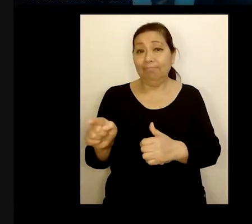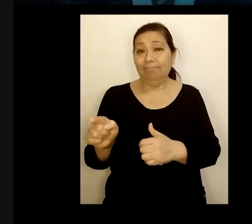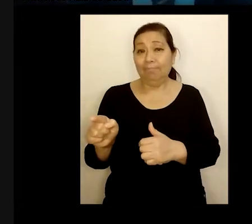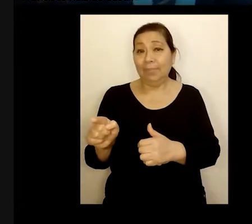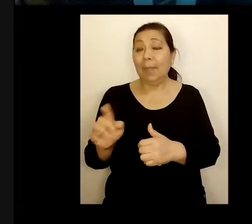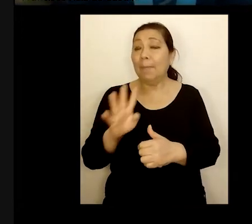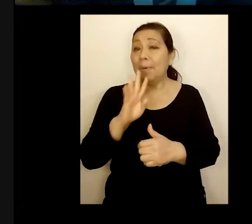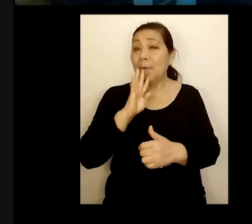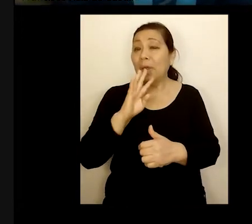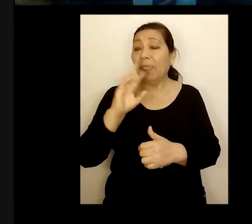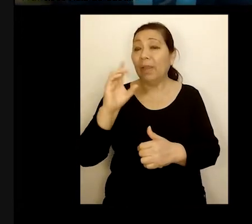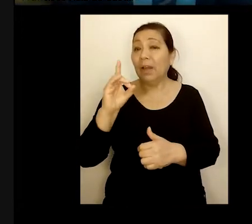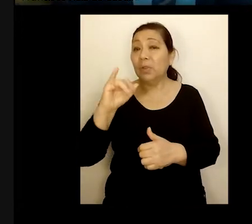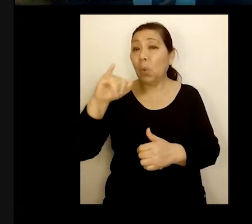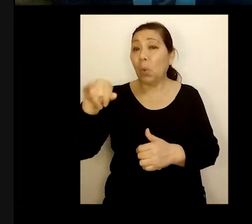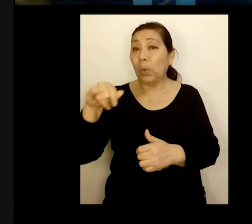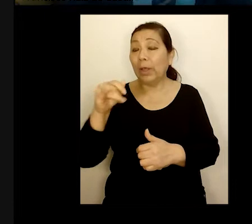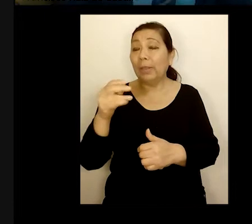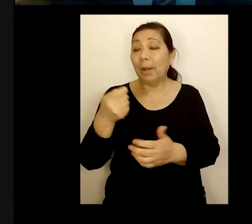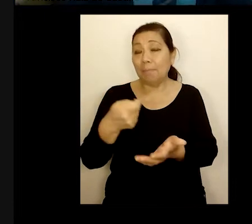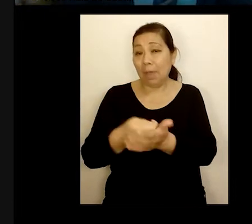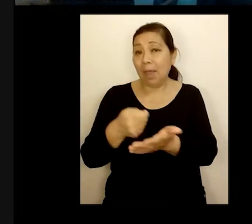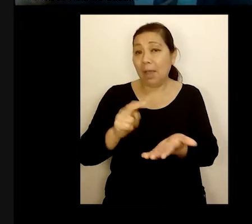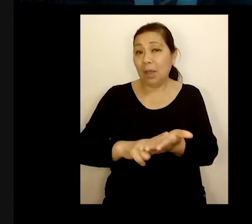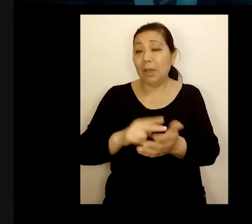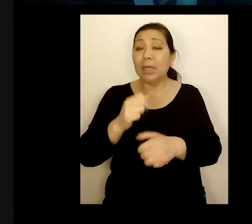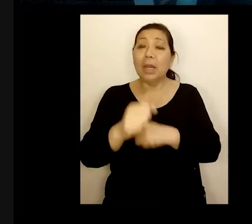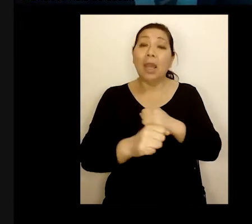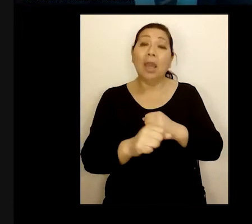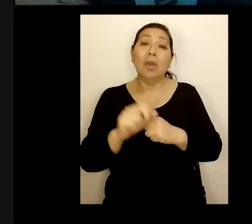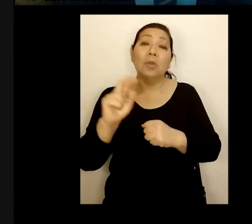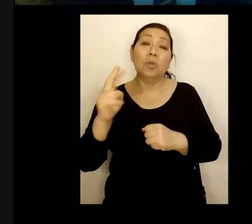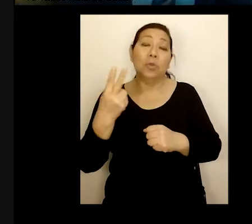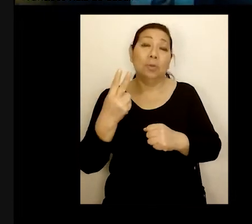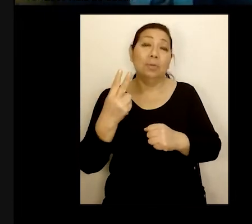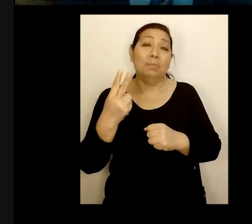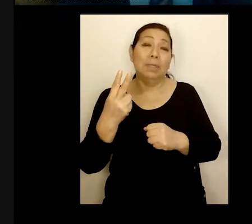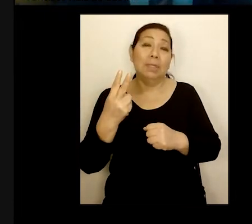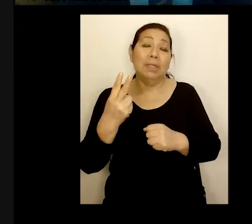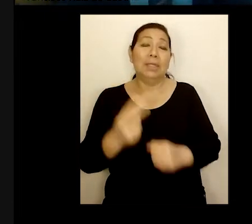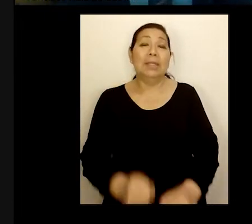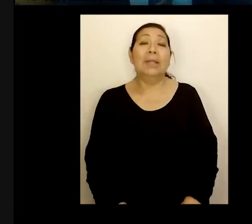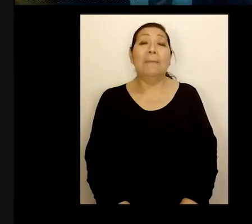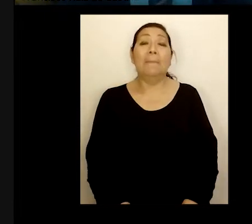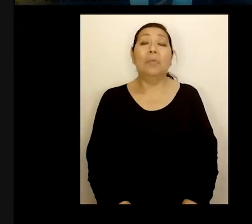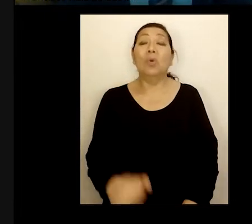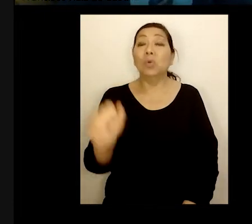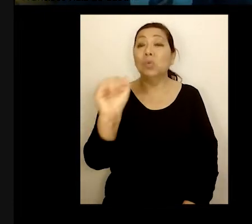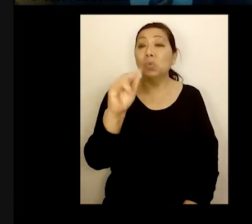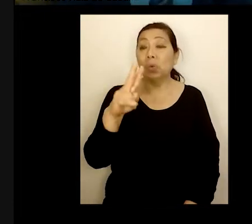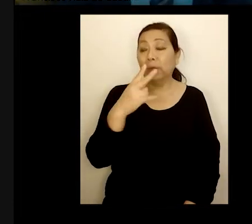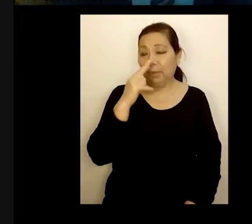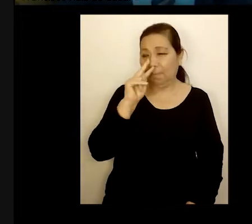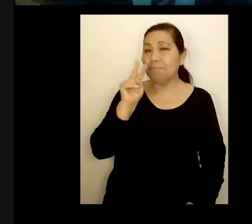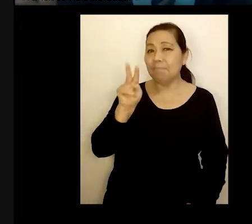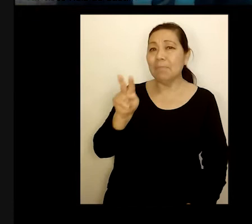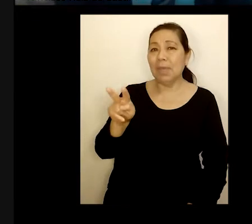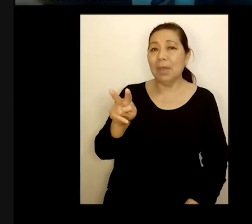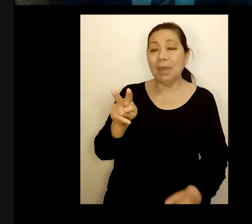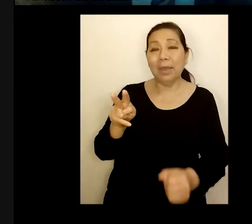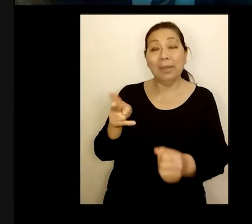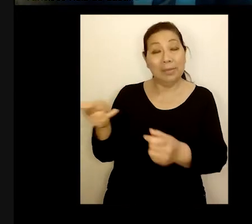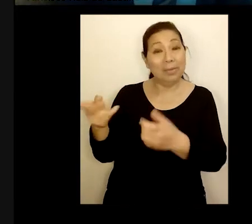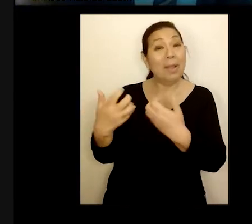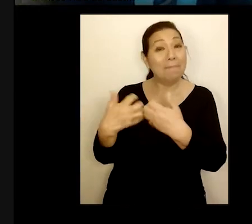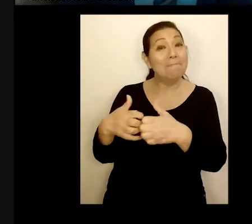su declaración jurada de impuesto a la renta del año 2000. Y SUNAT detecta que